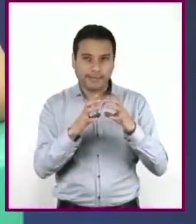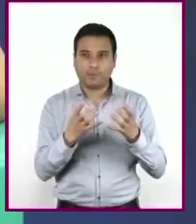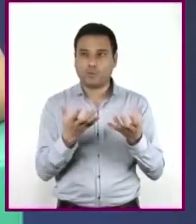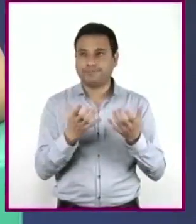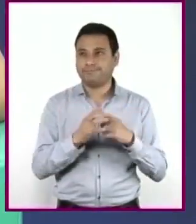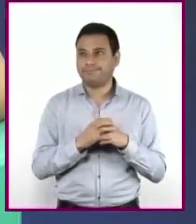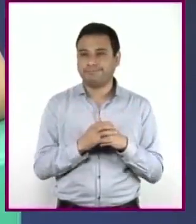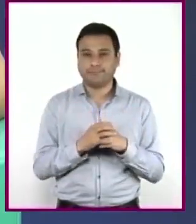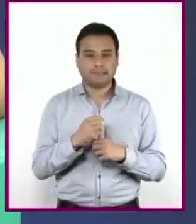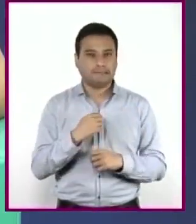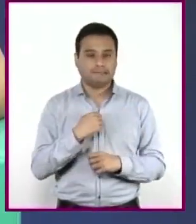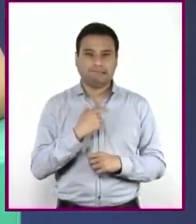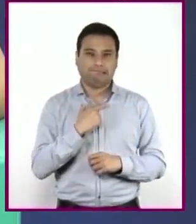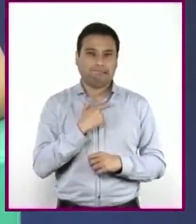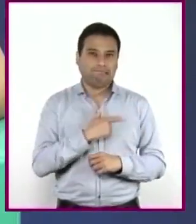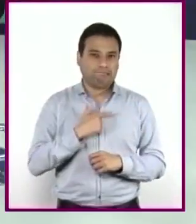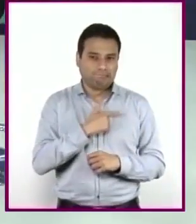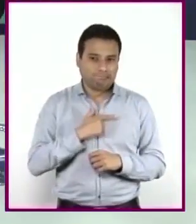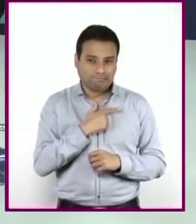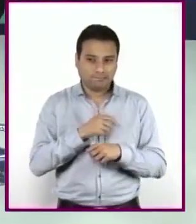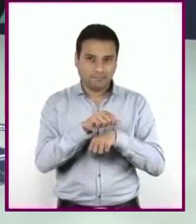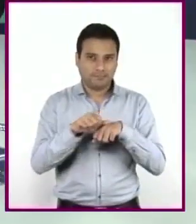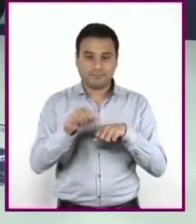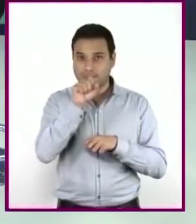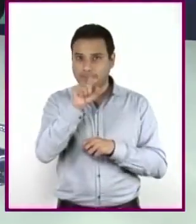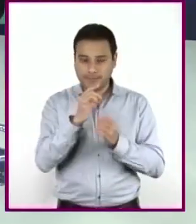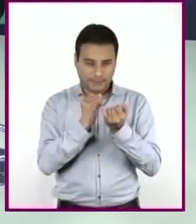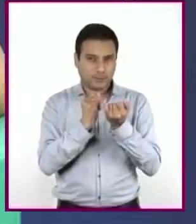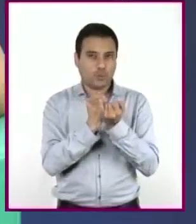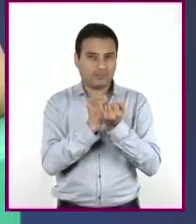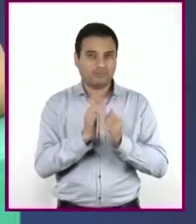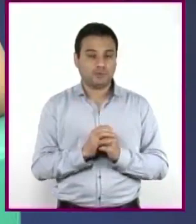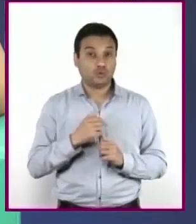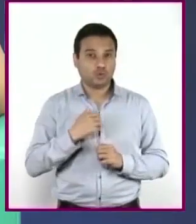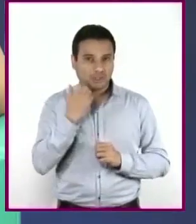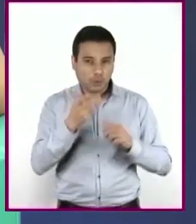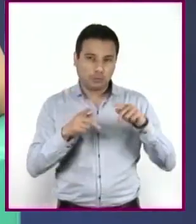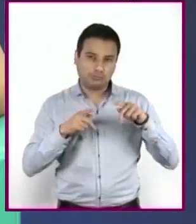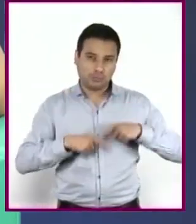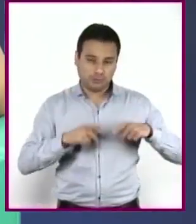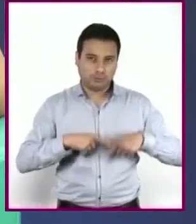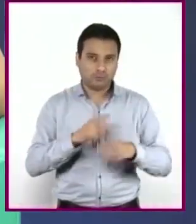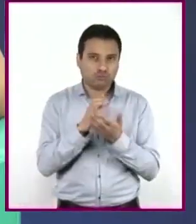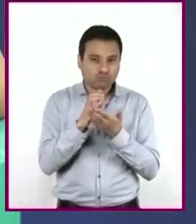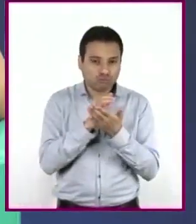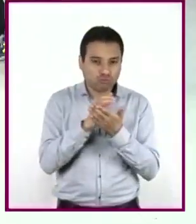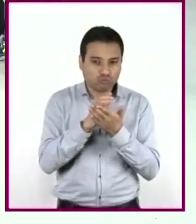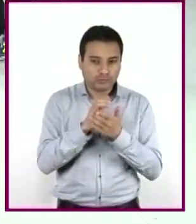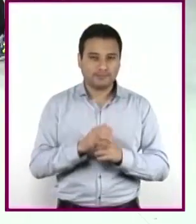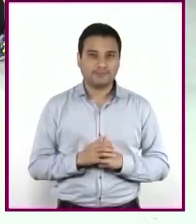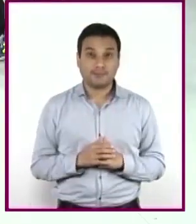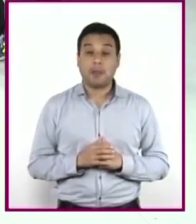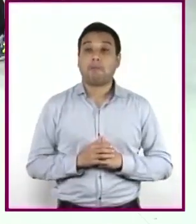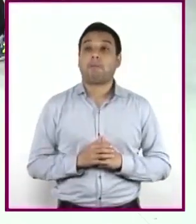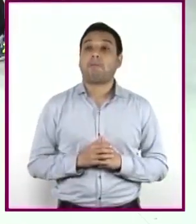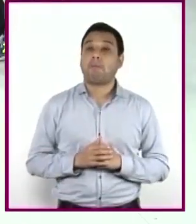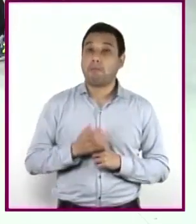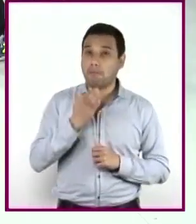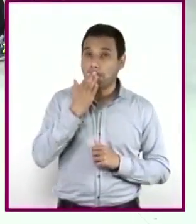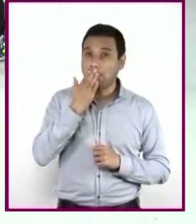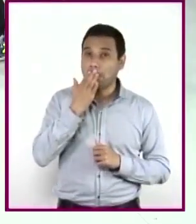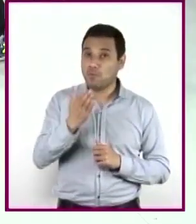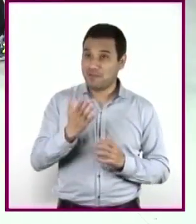el cerebro y pues... Me gusta la cirugía y aparte me interesaría mucho curar a personas que tienen